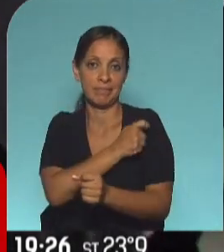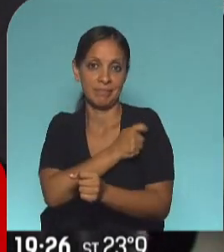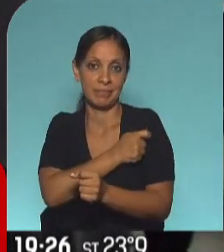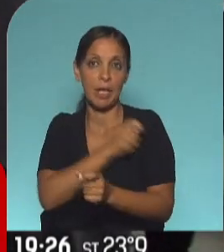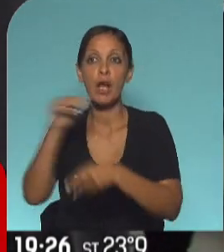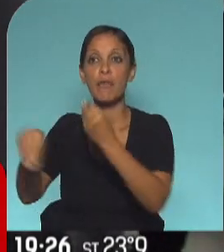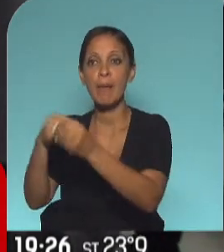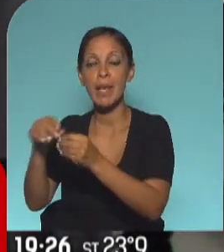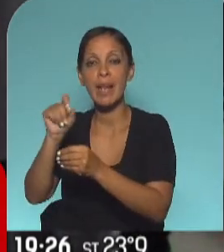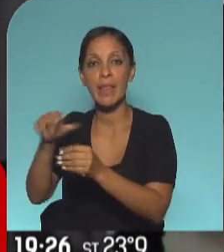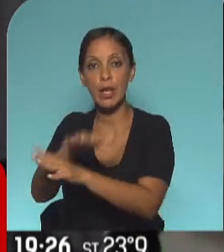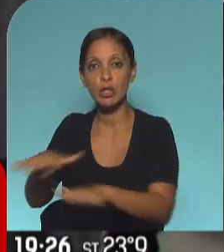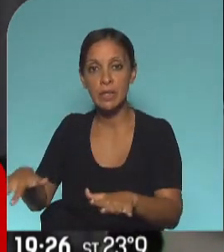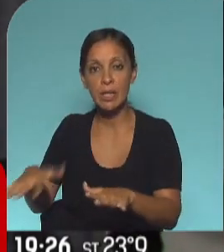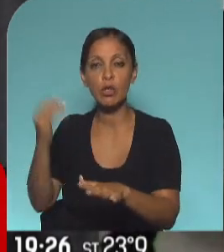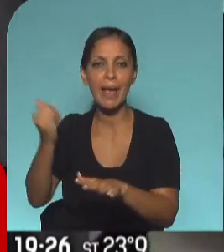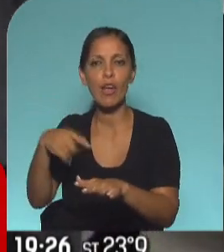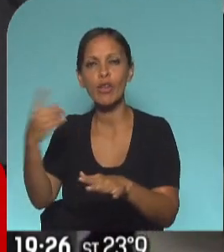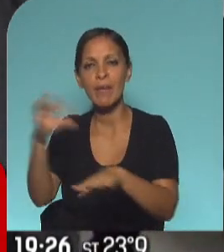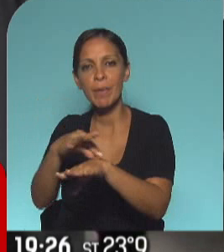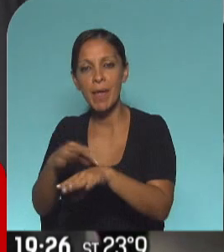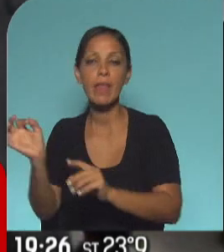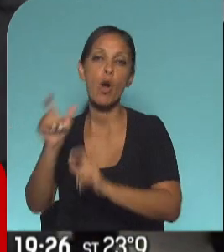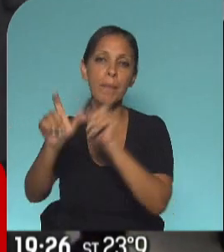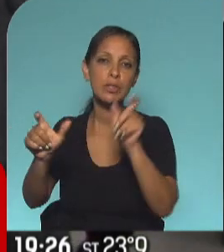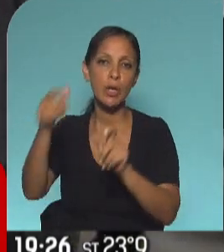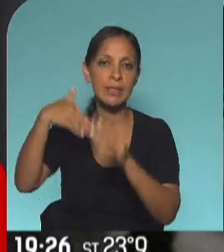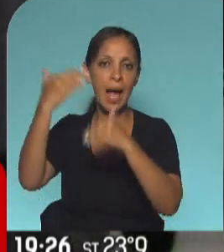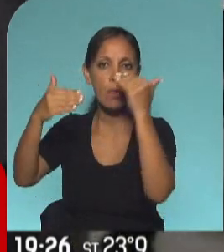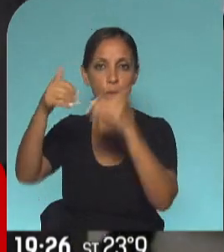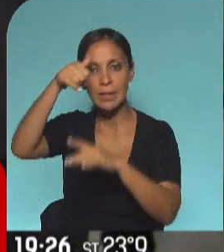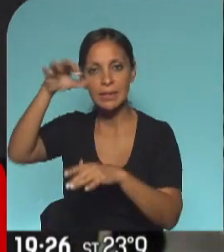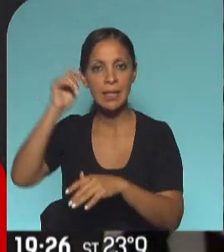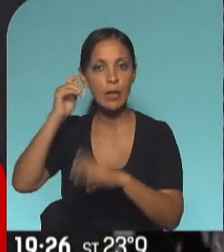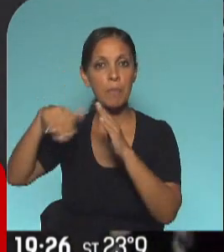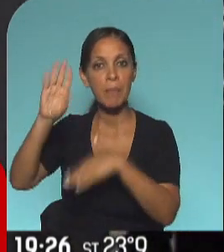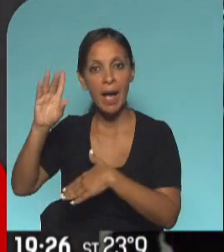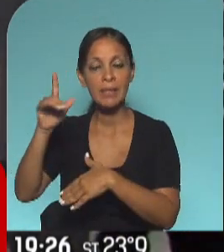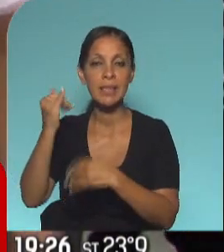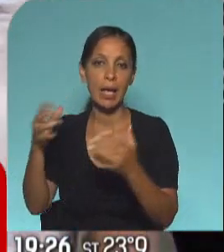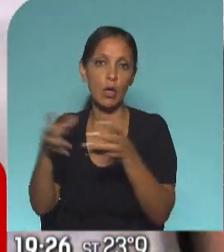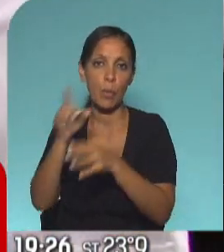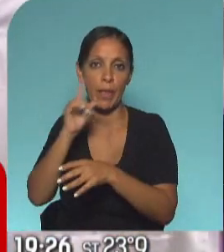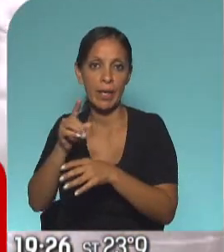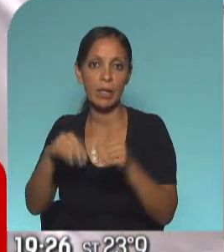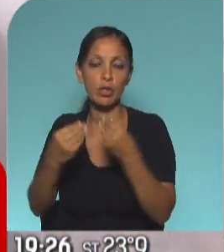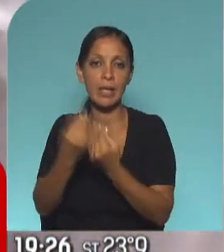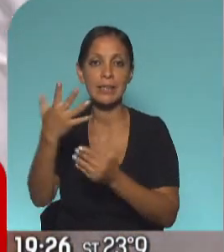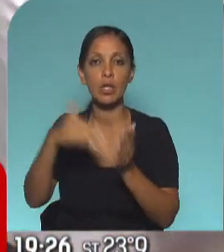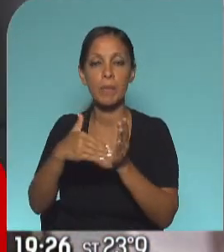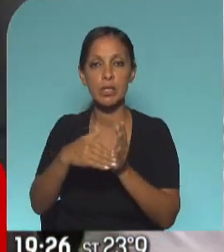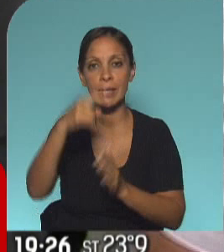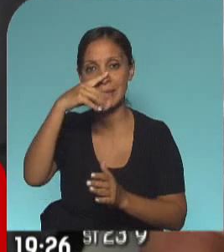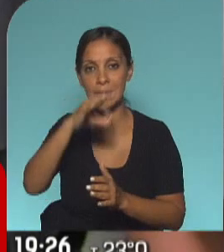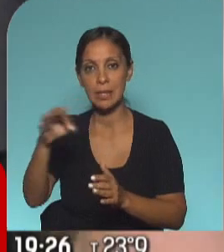los chicos que tienen comorbilidades o son mayores de 60, también esos grupos de riesgo, que en total en la provincia son